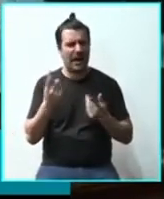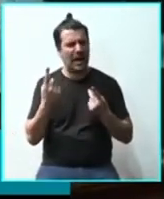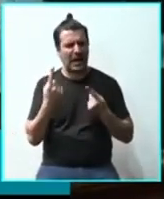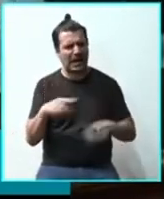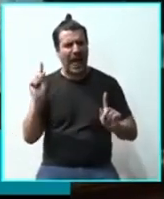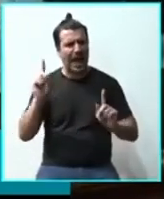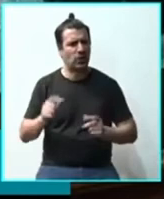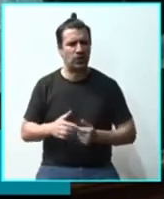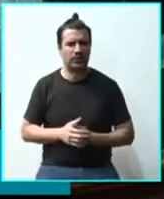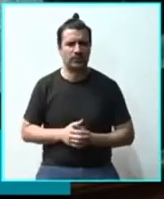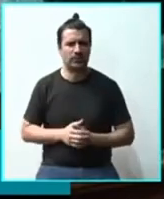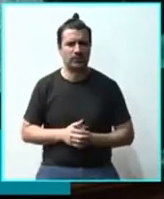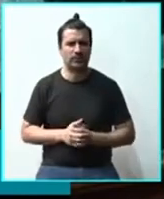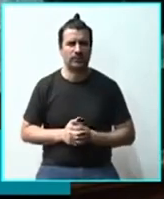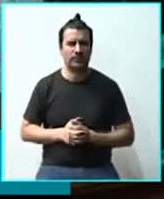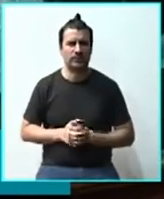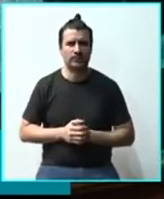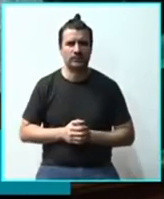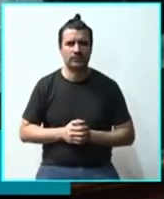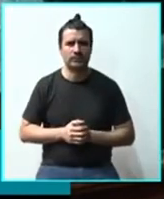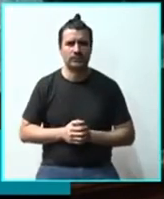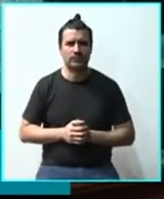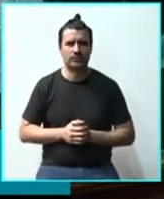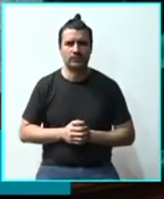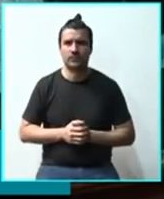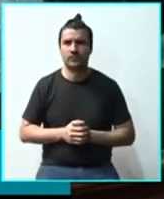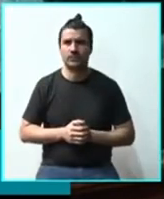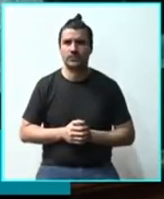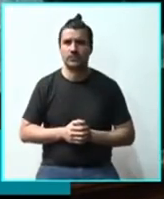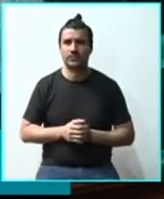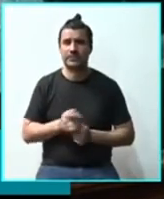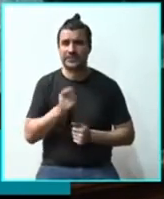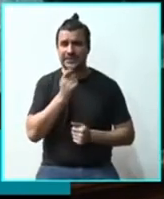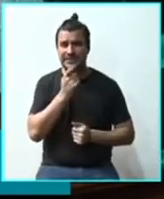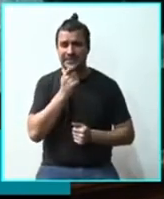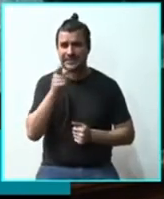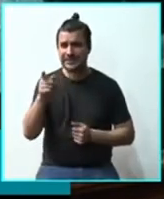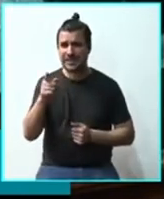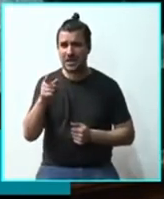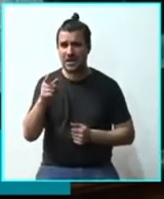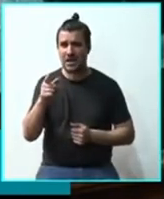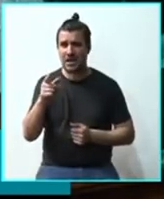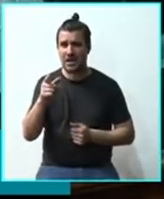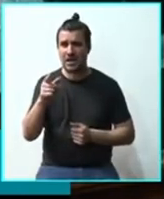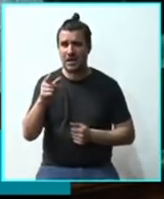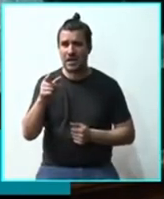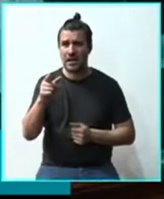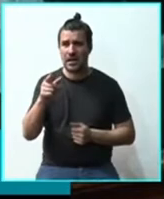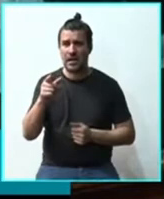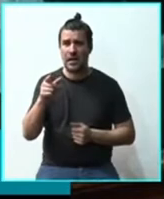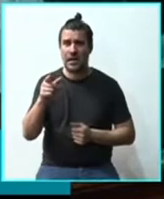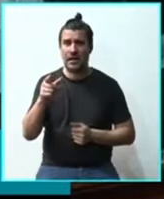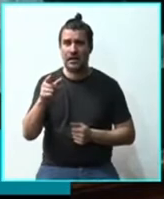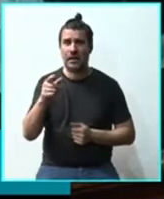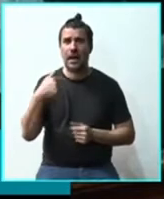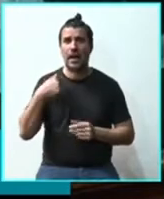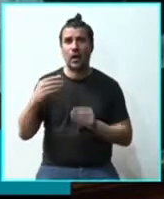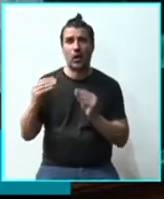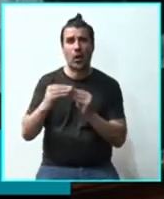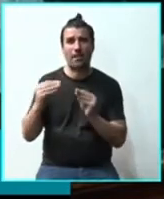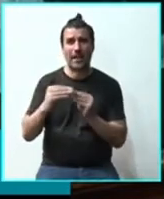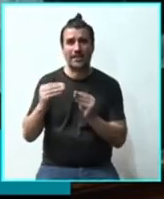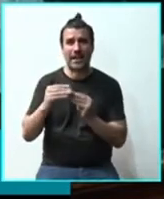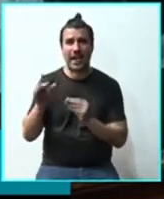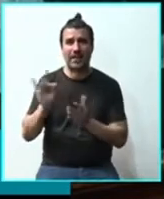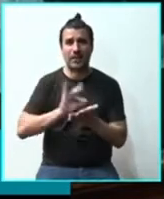¿no? Si no fuese porque va a votar en contra, compartiría la argumentación de la diputada preopinante casi